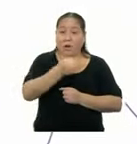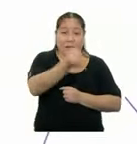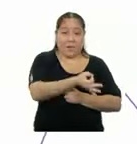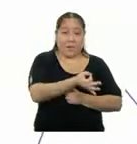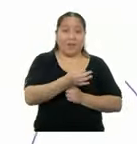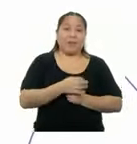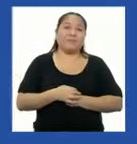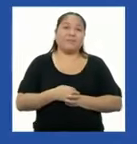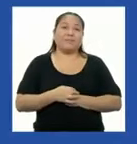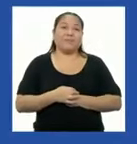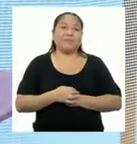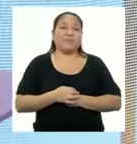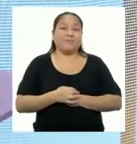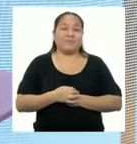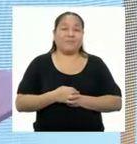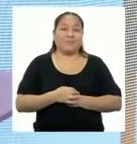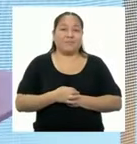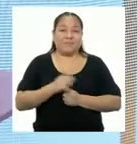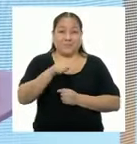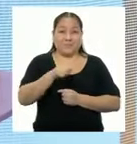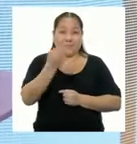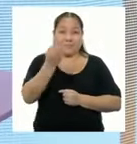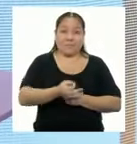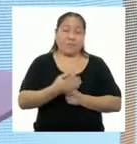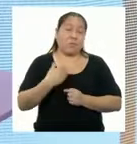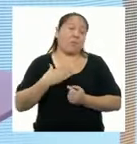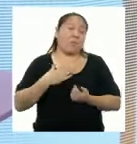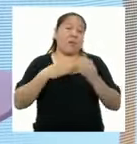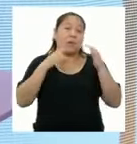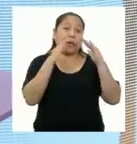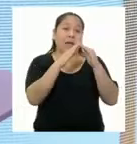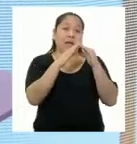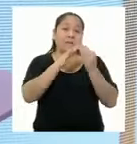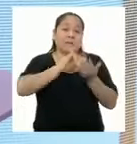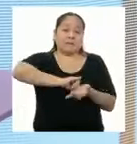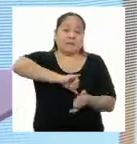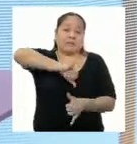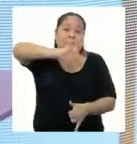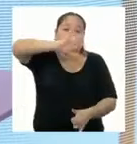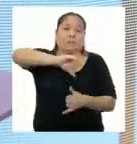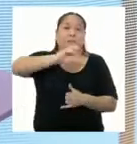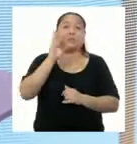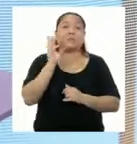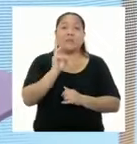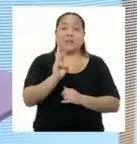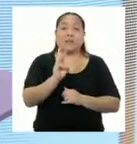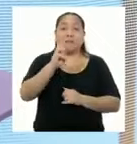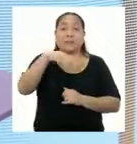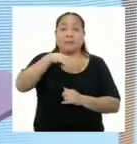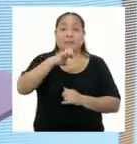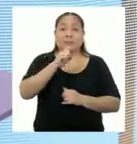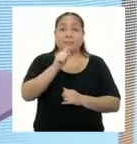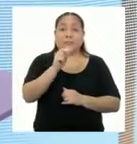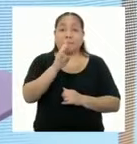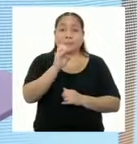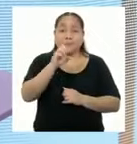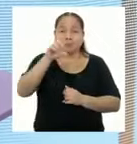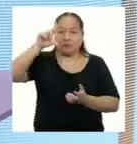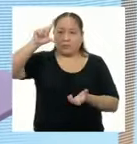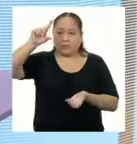realidad. Si en la realidad tengo una casa de 6 metros de alto, para dibujarla tengo